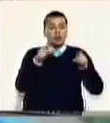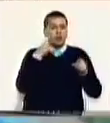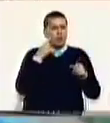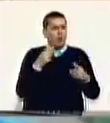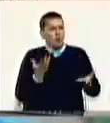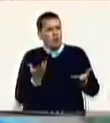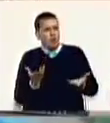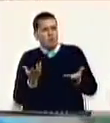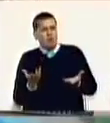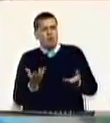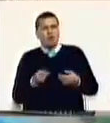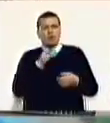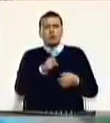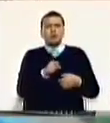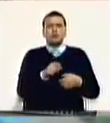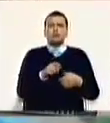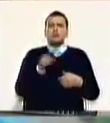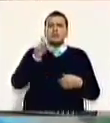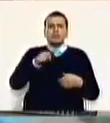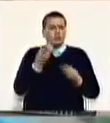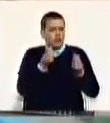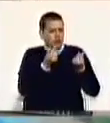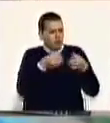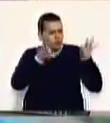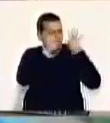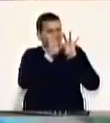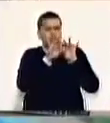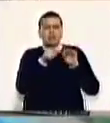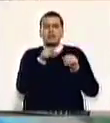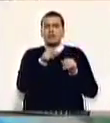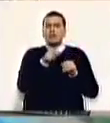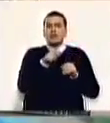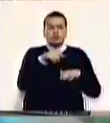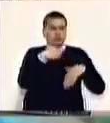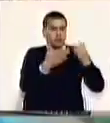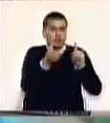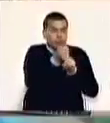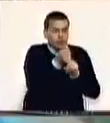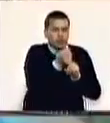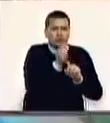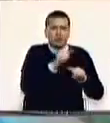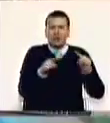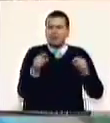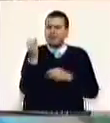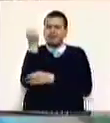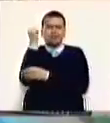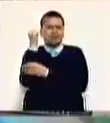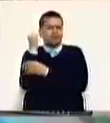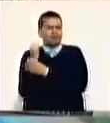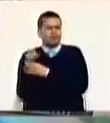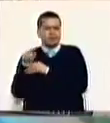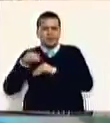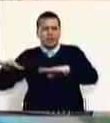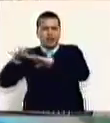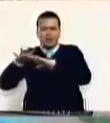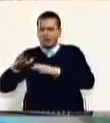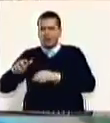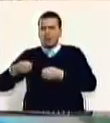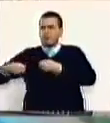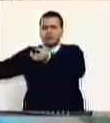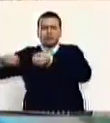estampidas buscando un filo económico muy importante que a la postre resultó ser el de los alimentos inicialmente de las tierras.